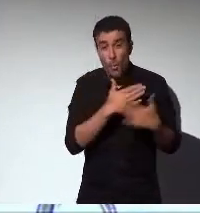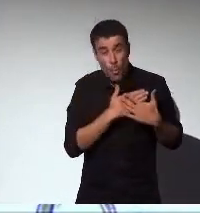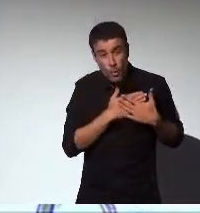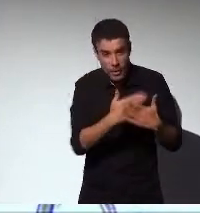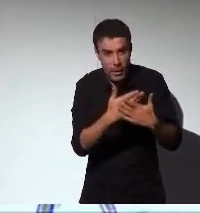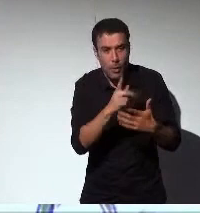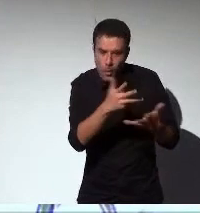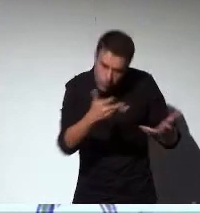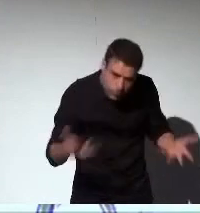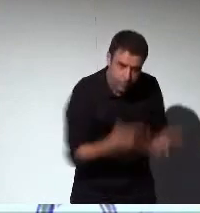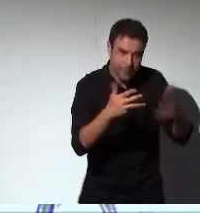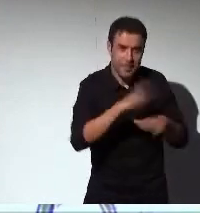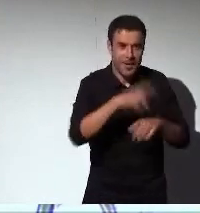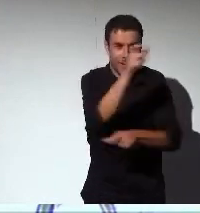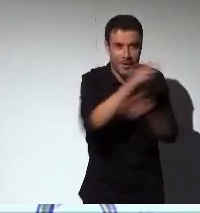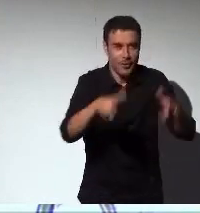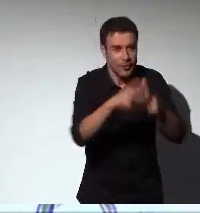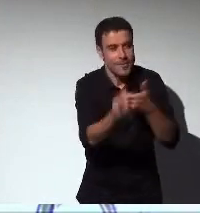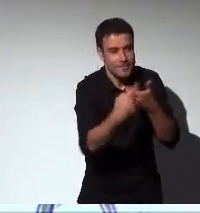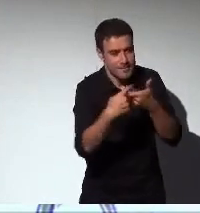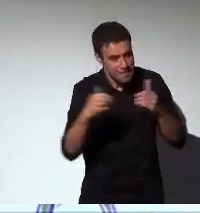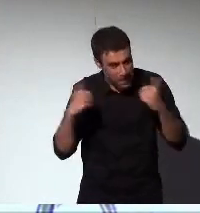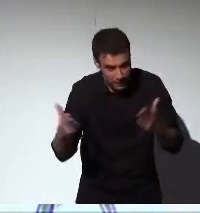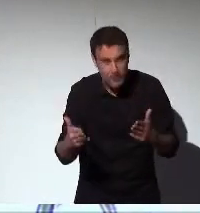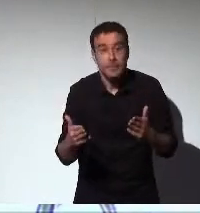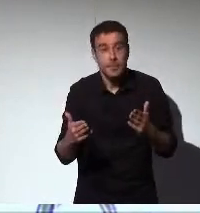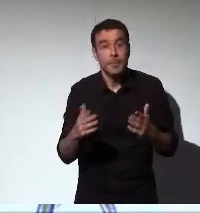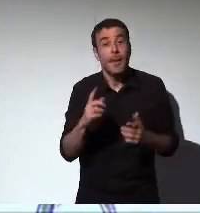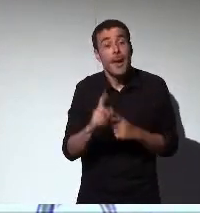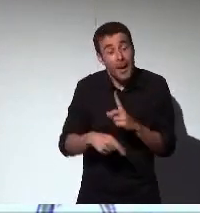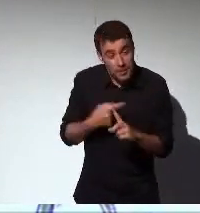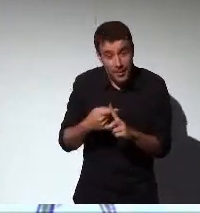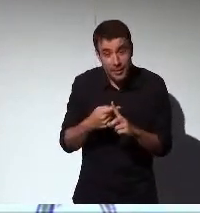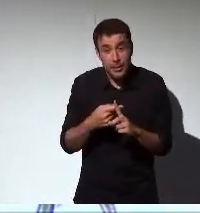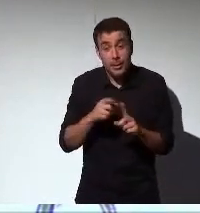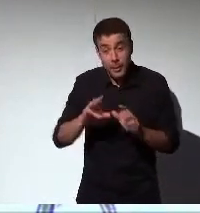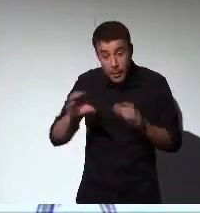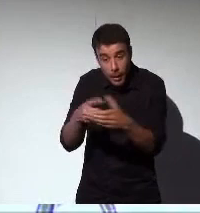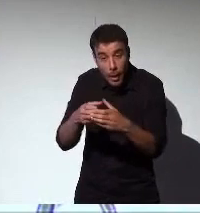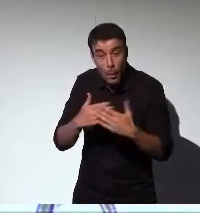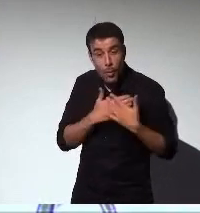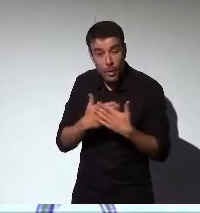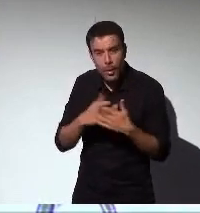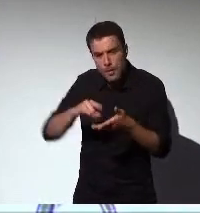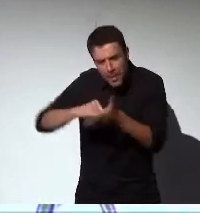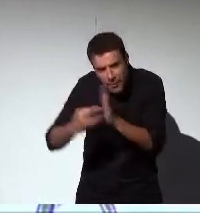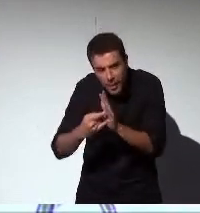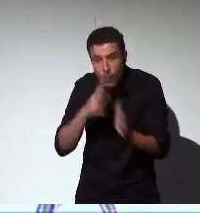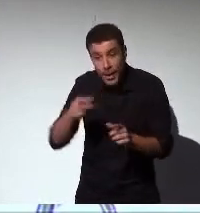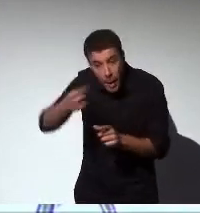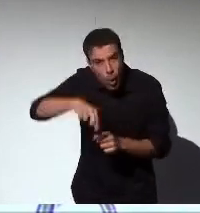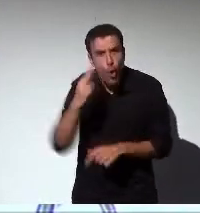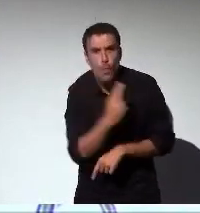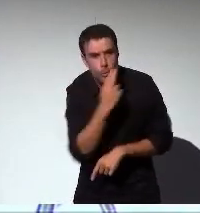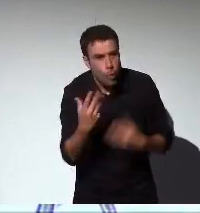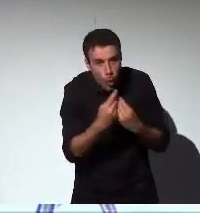de participación social y, sobre todo, ayudar a planificar un voluntariado cada vez más comprometido con su sociedad y,